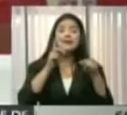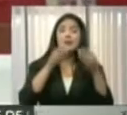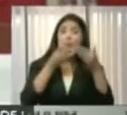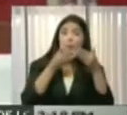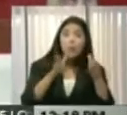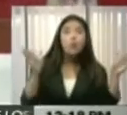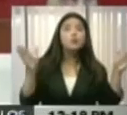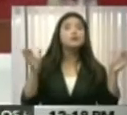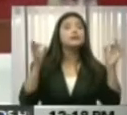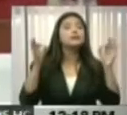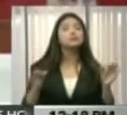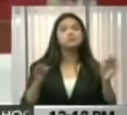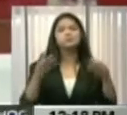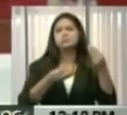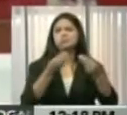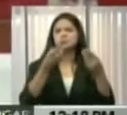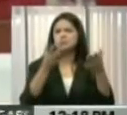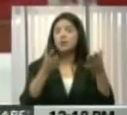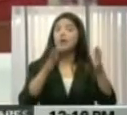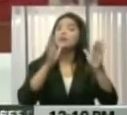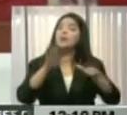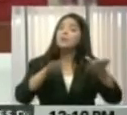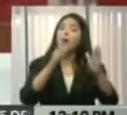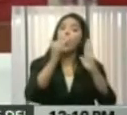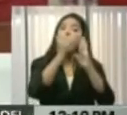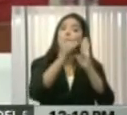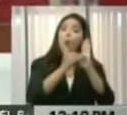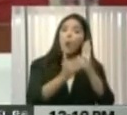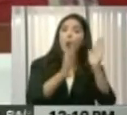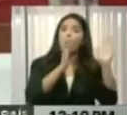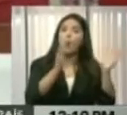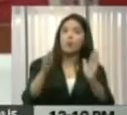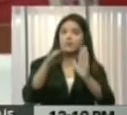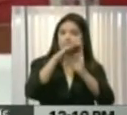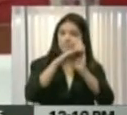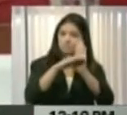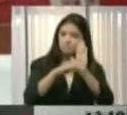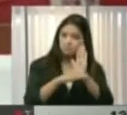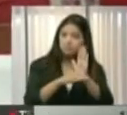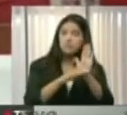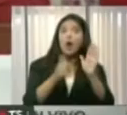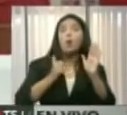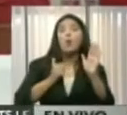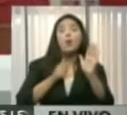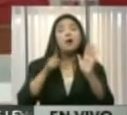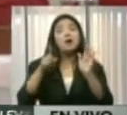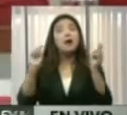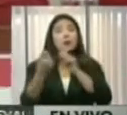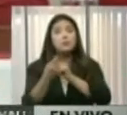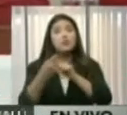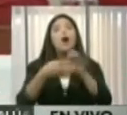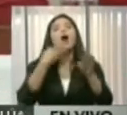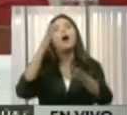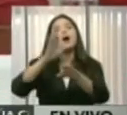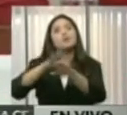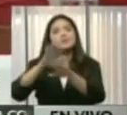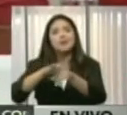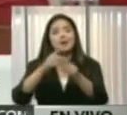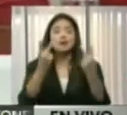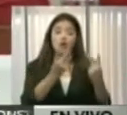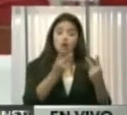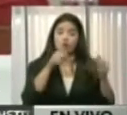se desarrollarán de acuerdo con el orden de la agenda establecida. Cualquier cambio se hará de mutuo